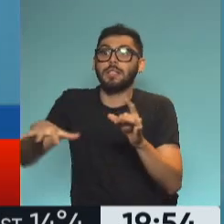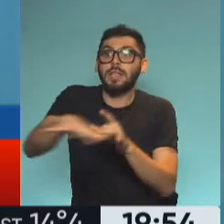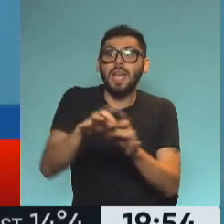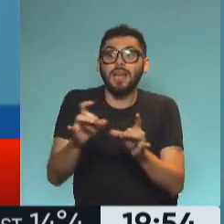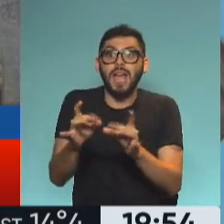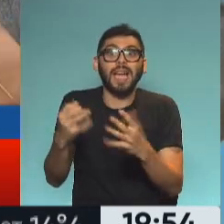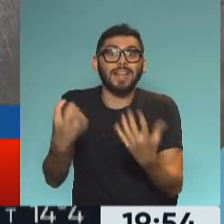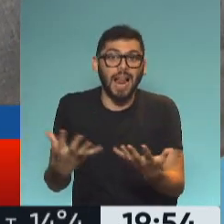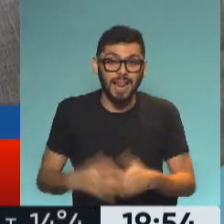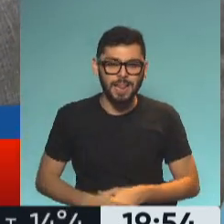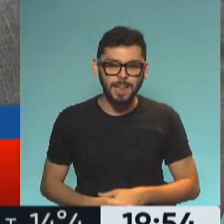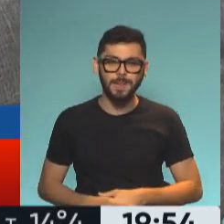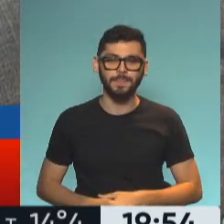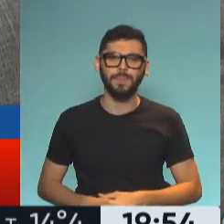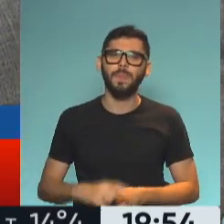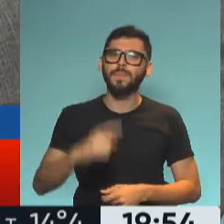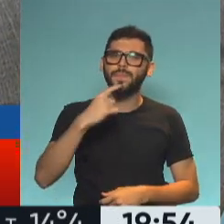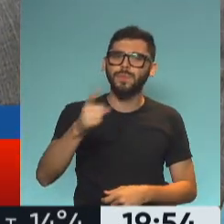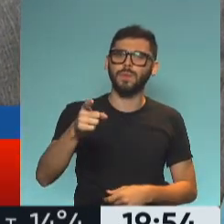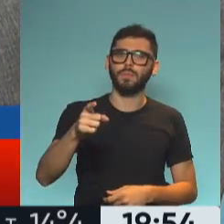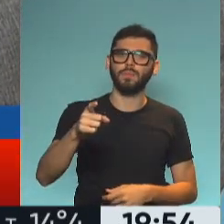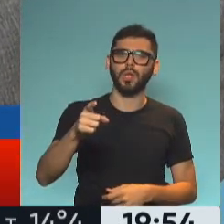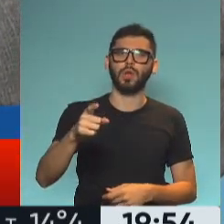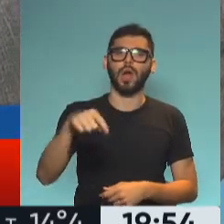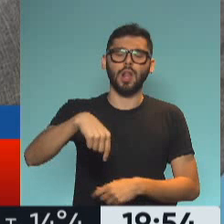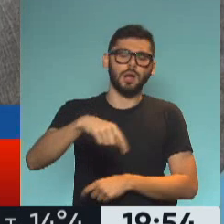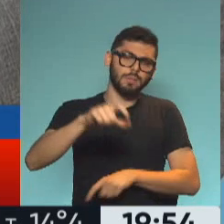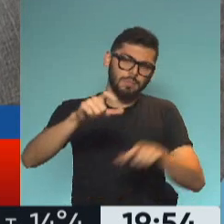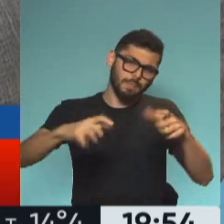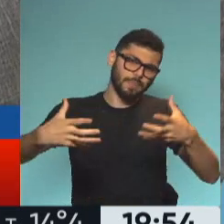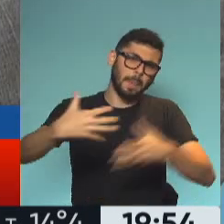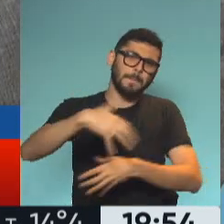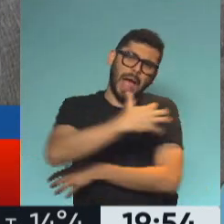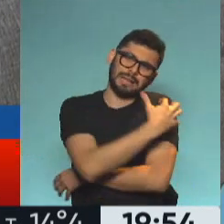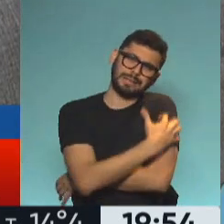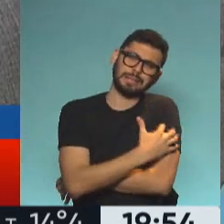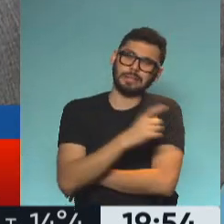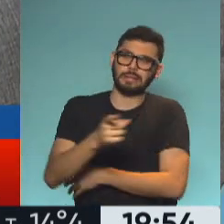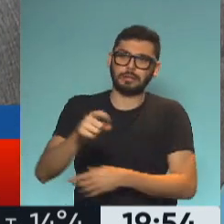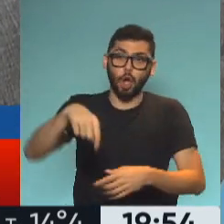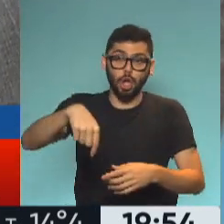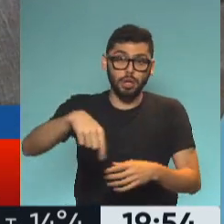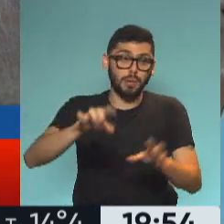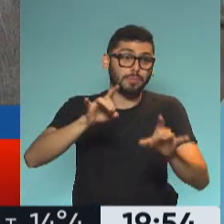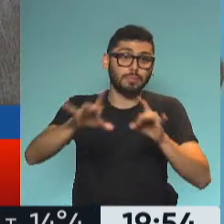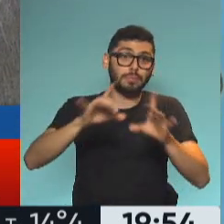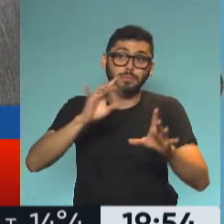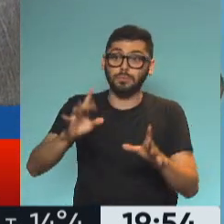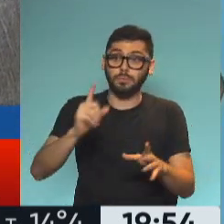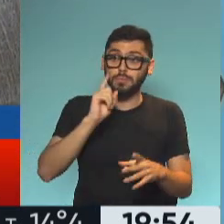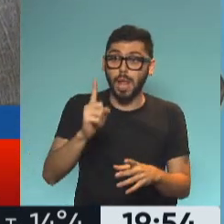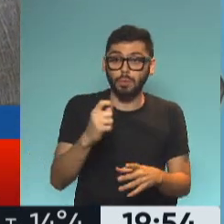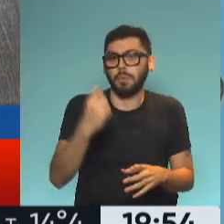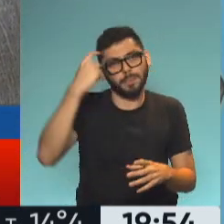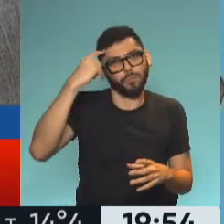la pasa mal. Ministro, ¿y están los sectores más vulnerables, digamos, más expuestos a la pandemia, pensando en